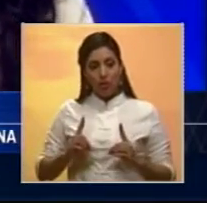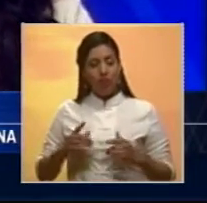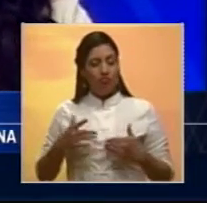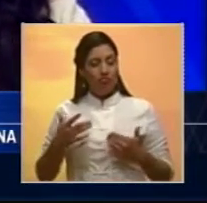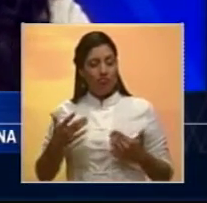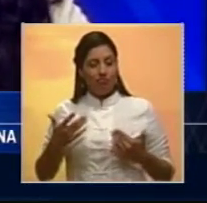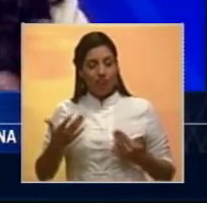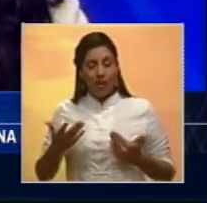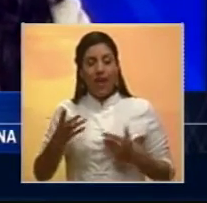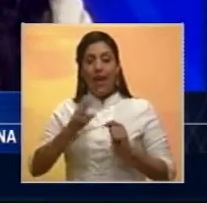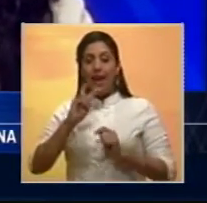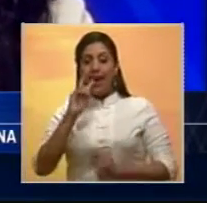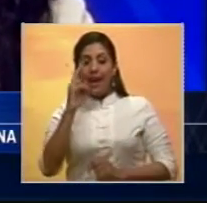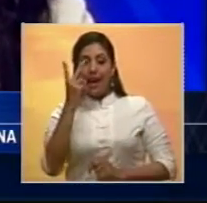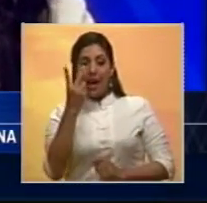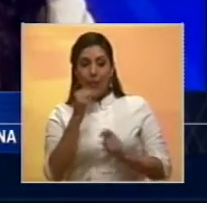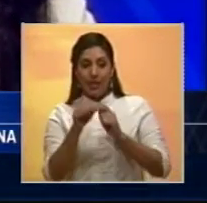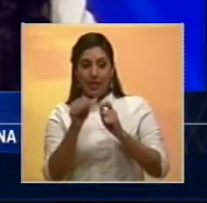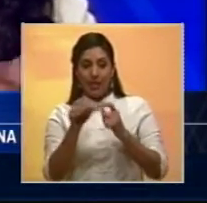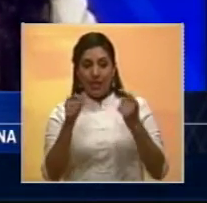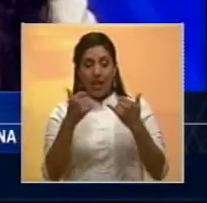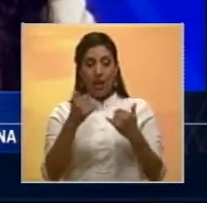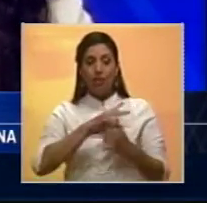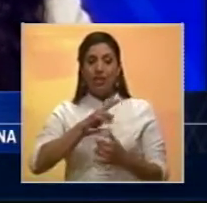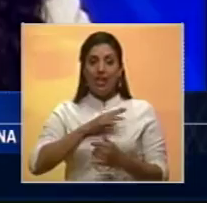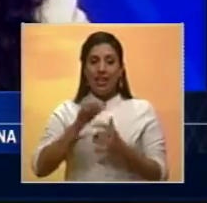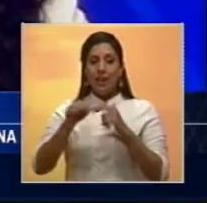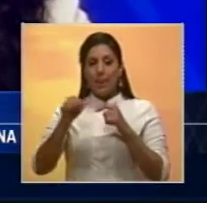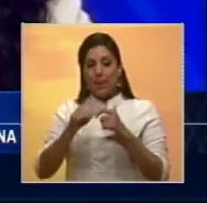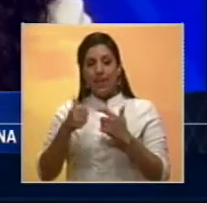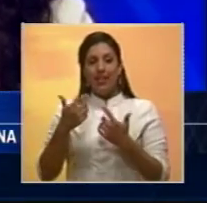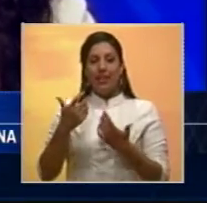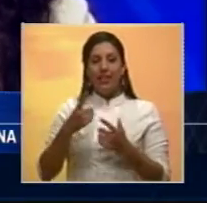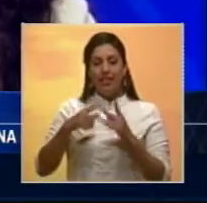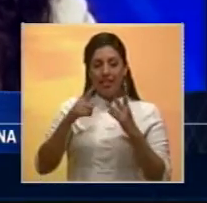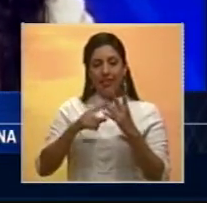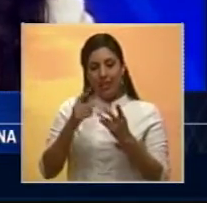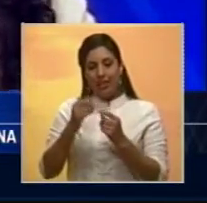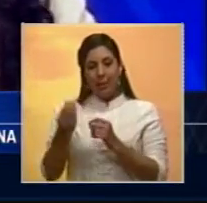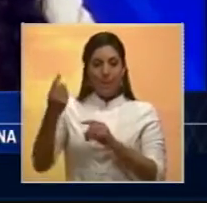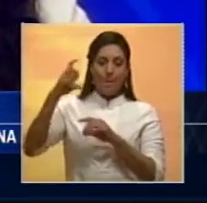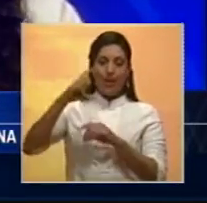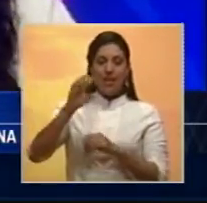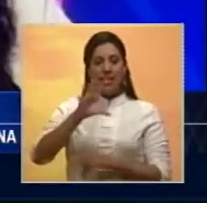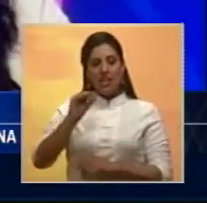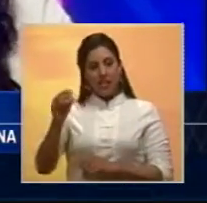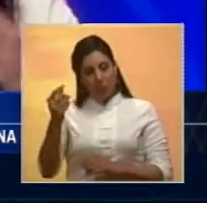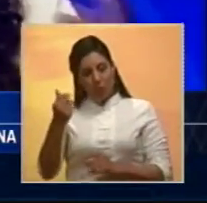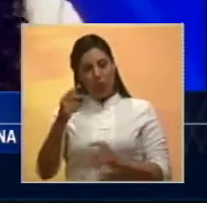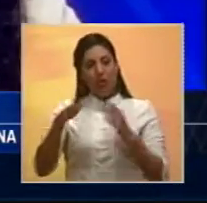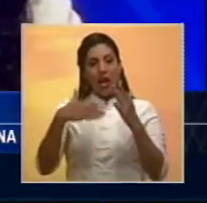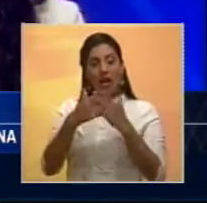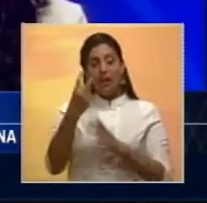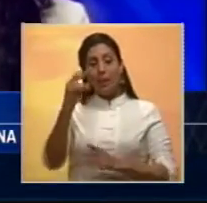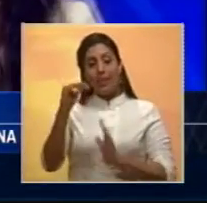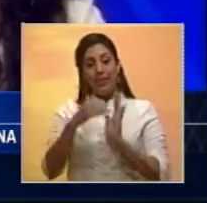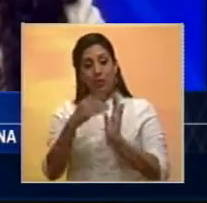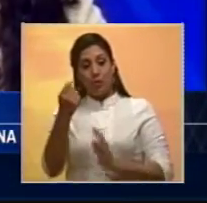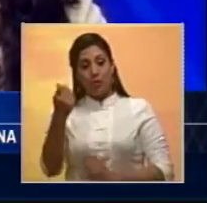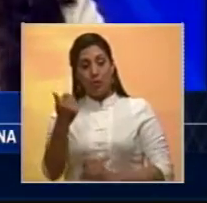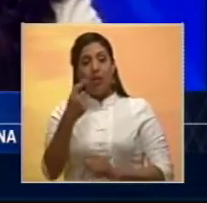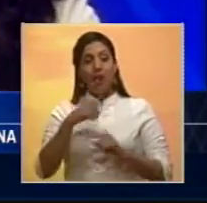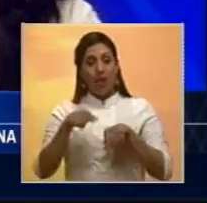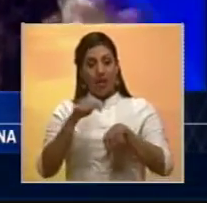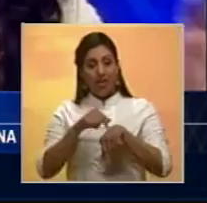de cambiar el cono monetario. Ahora vamos a tener billetes de distinta denominación, de 500 bolívares hasta de 20.000 bolívares. Entonces en